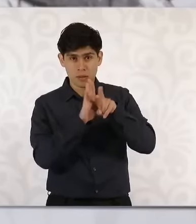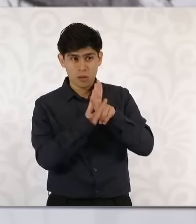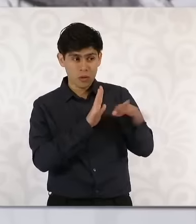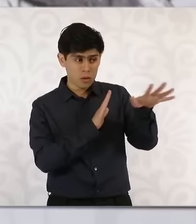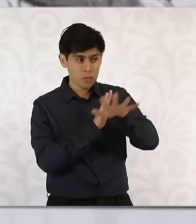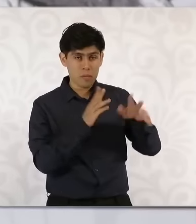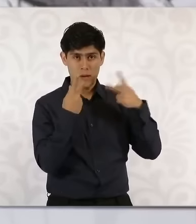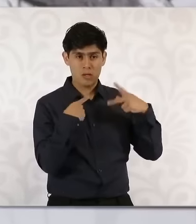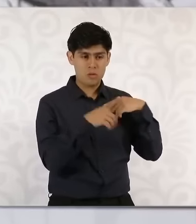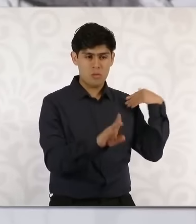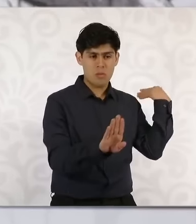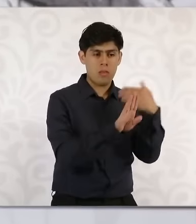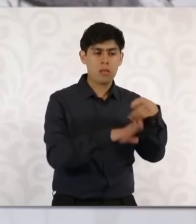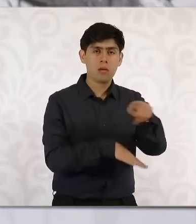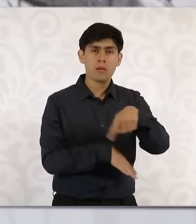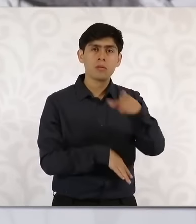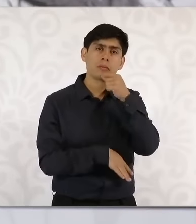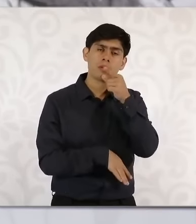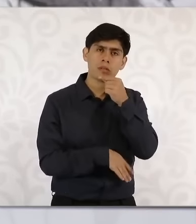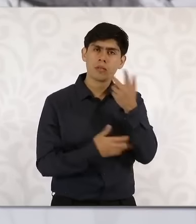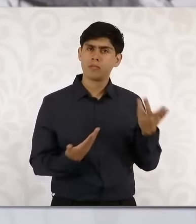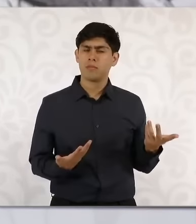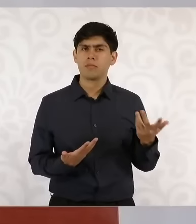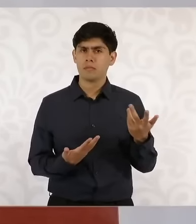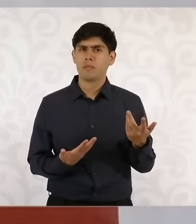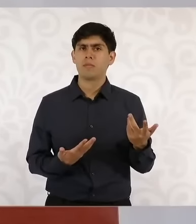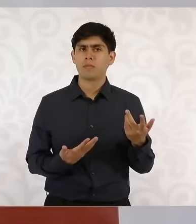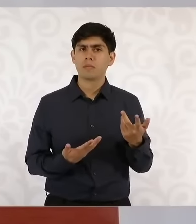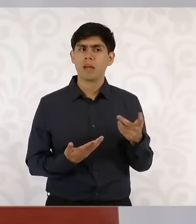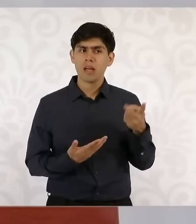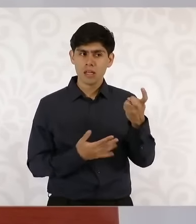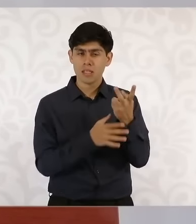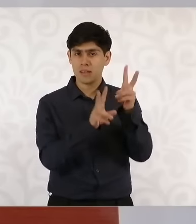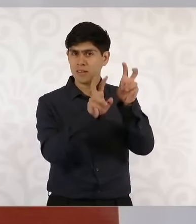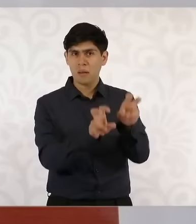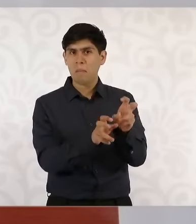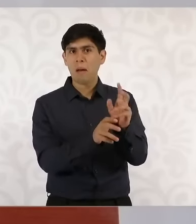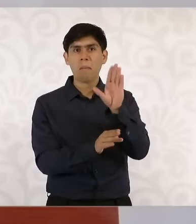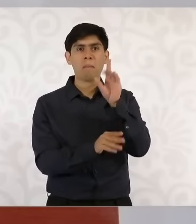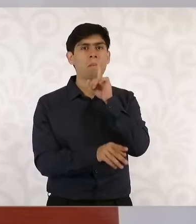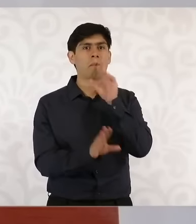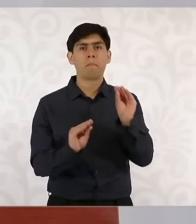policía, ¿por qué no? Algunos no hablan de ello.